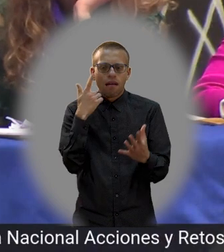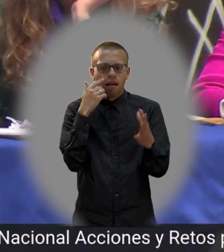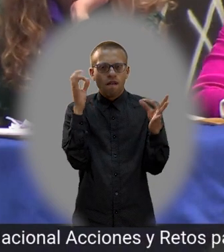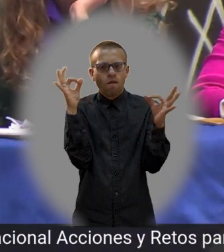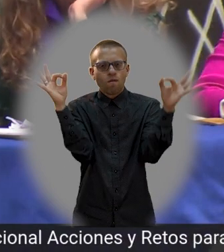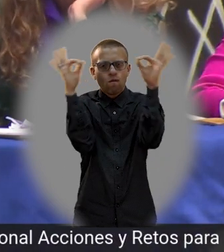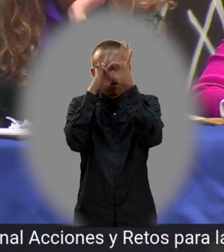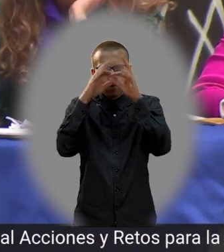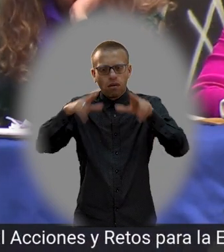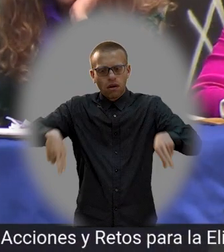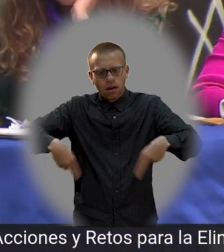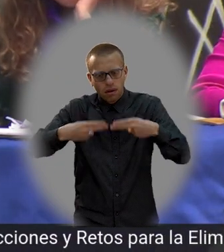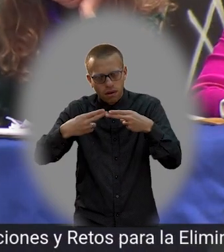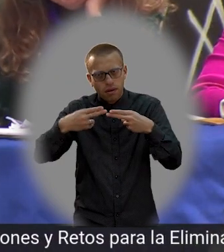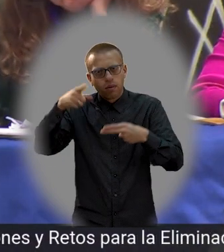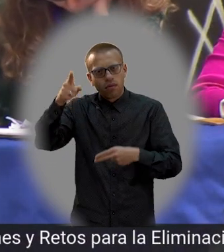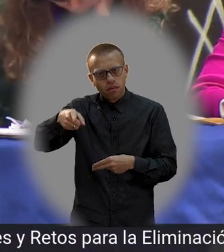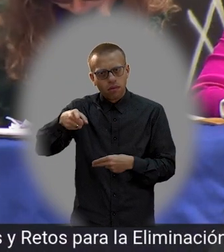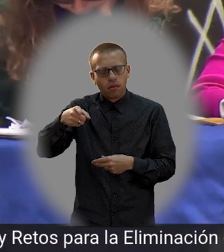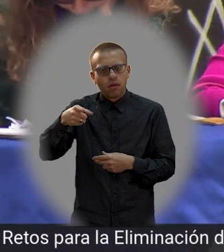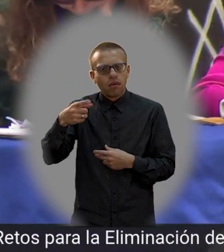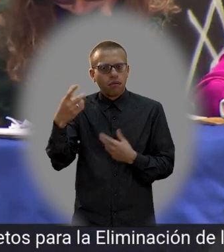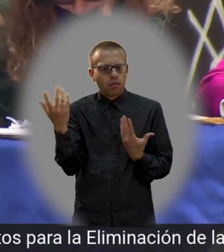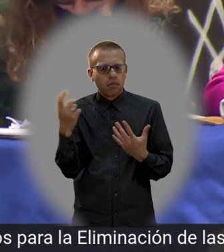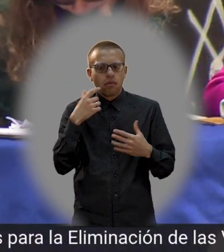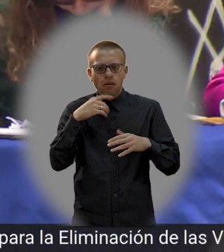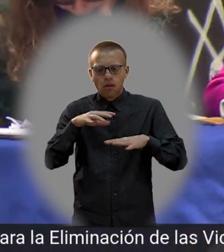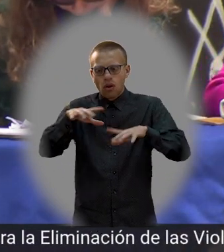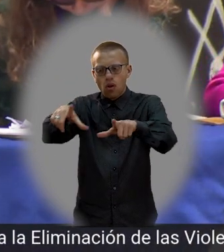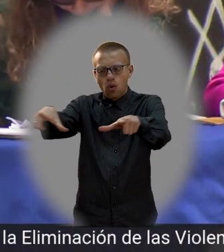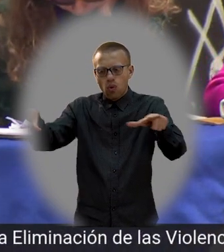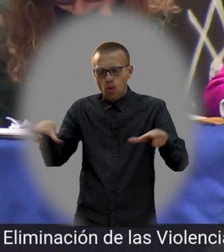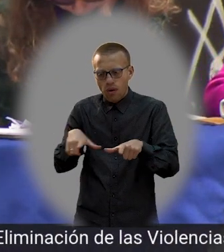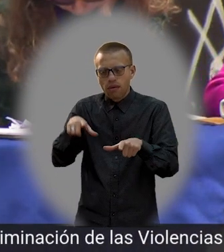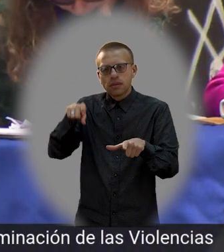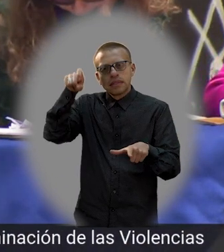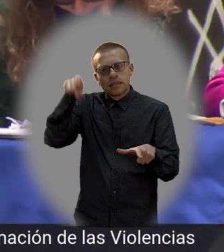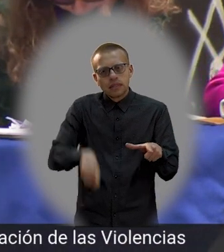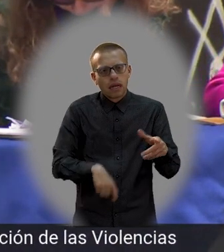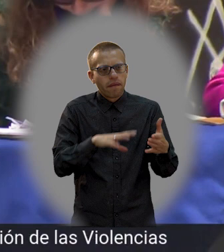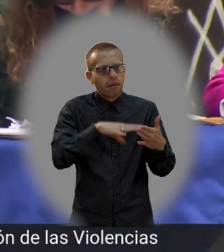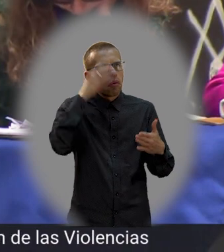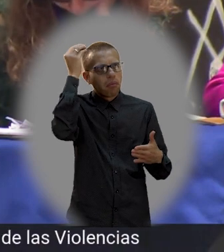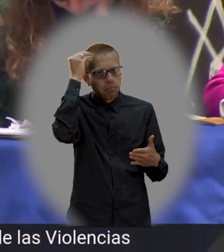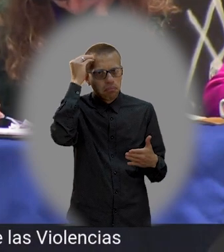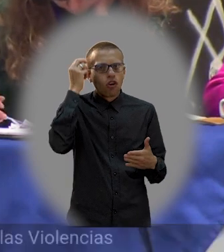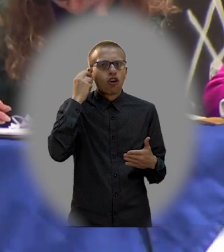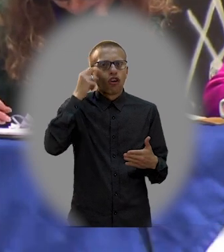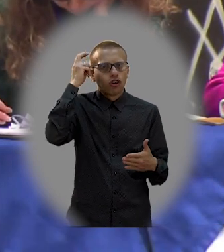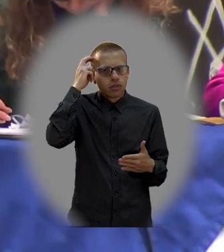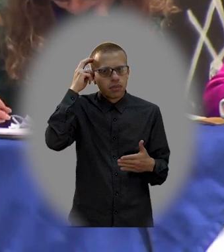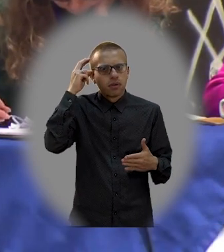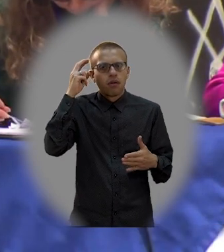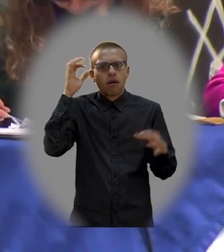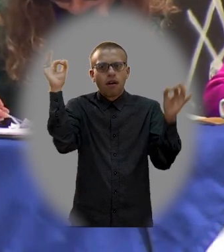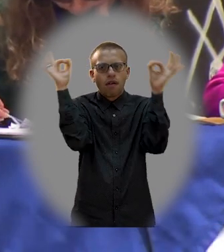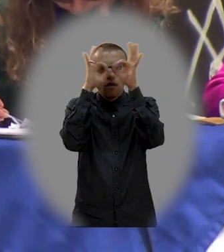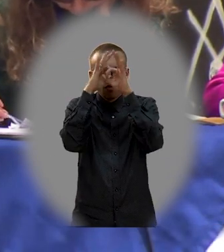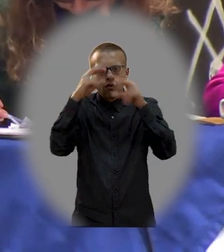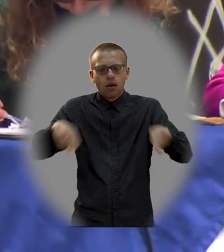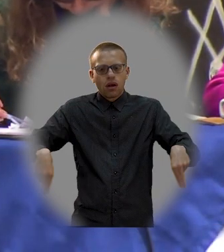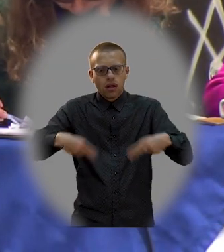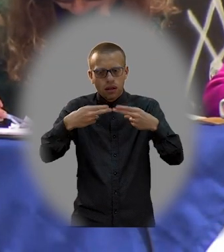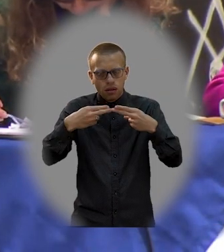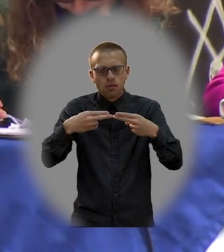esos lugares deben tener como unos mínimos conocimientos como en enfoque de género, tanto administrativos como